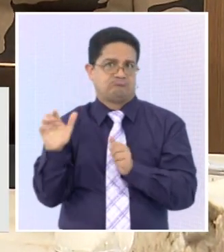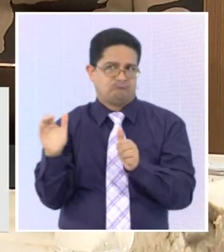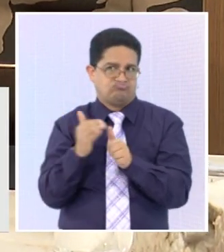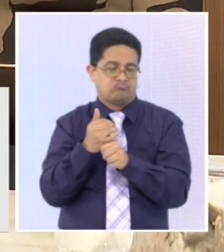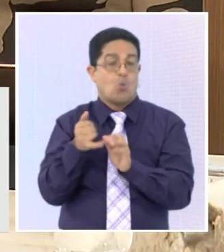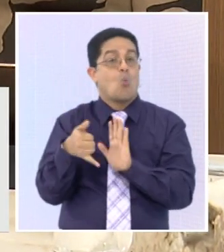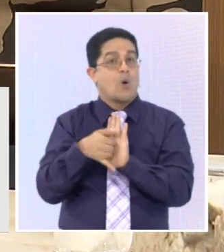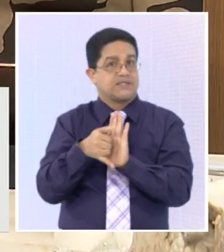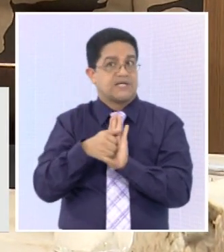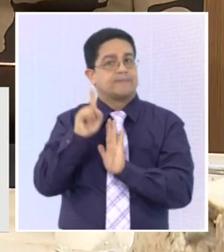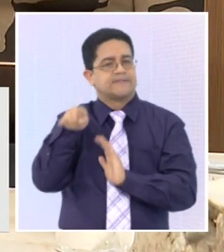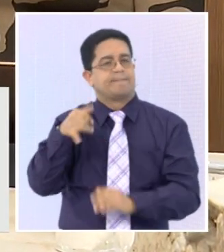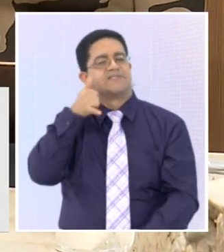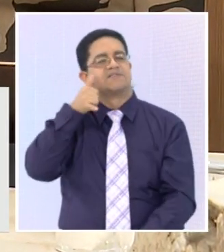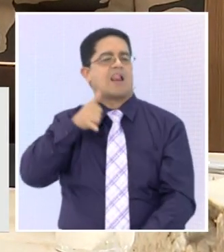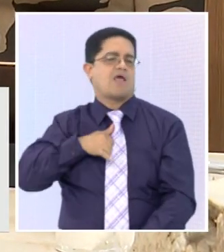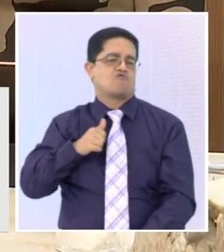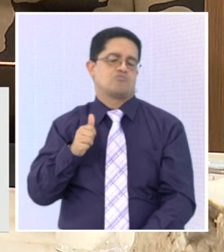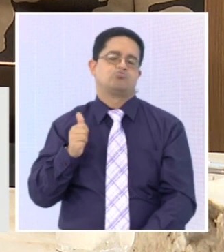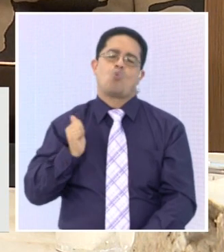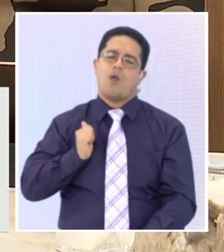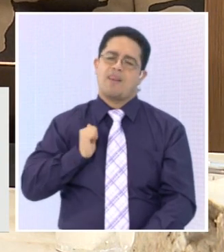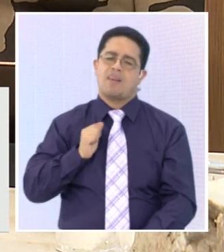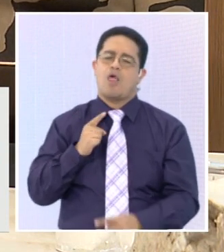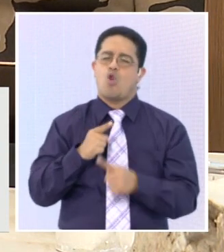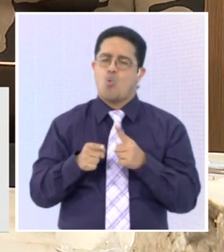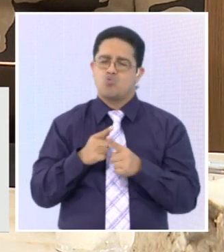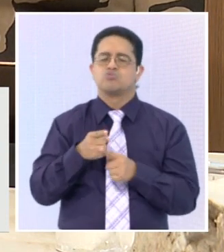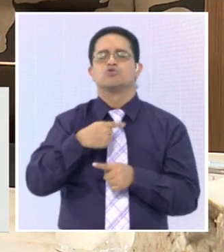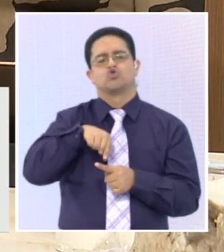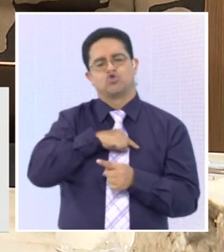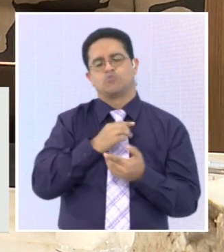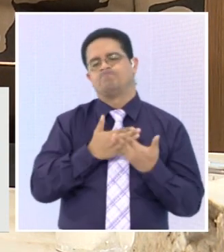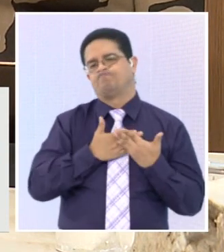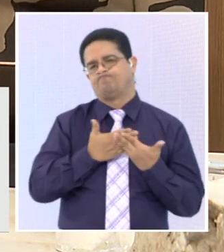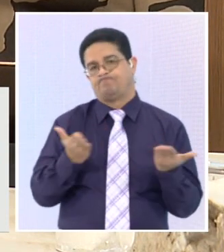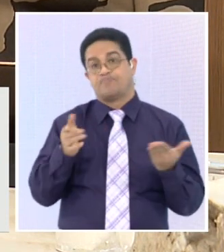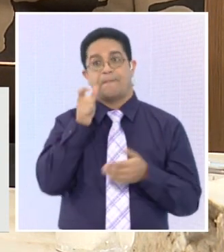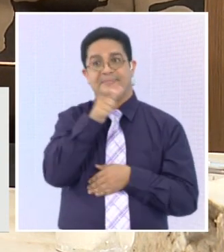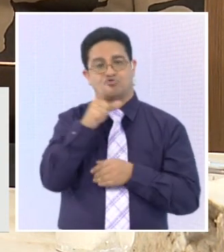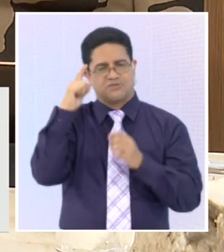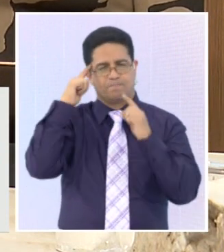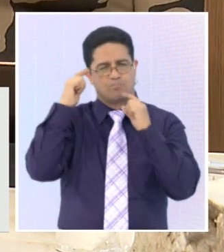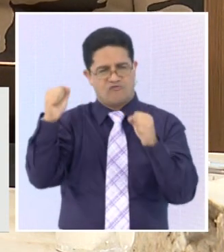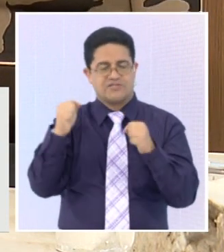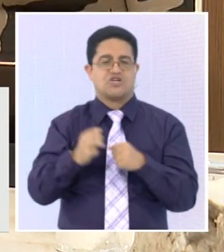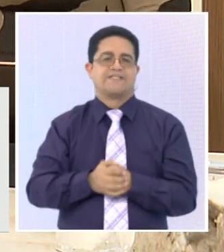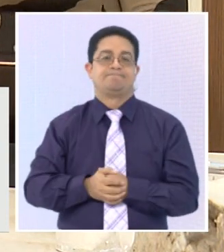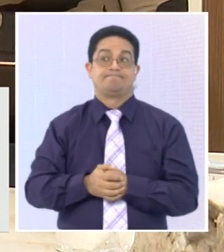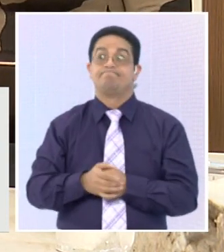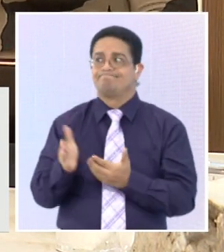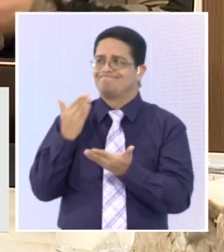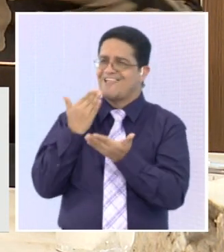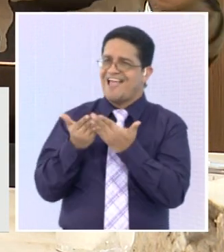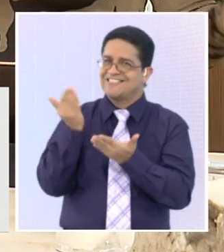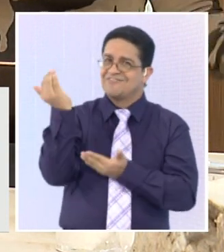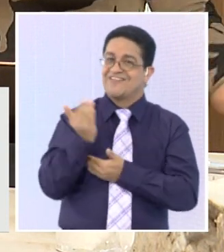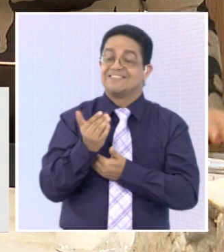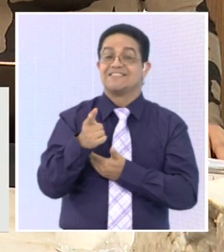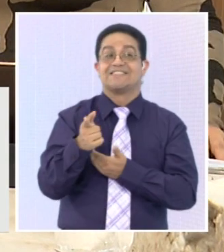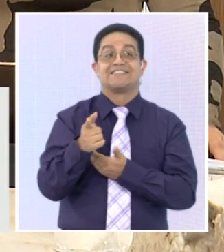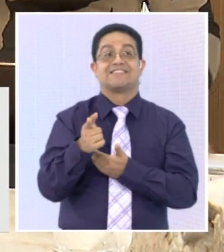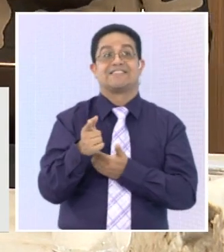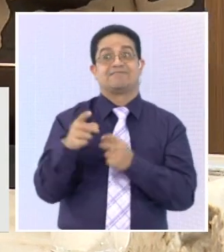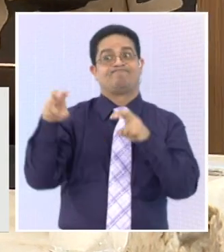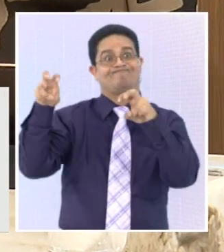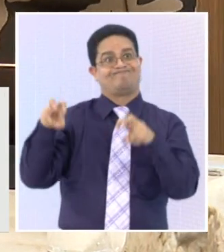y número telefónico. Para cualquier cosa, siempre van a ser atendidos por profesionales farmacéuticos, ¿ok? Gracias por estar con nosotros y, bueno, recibirnos en